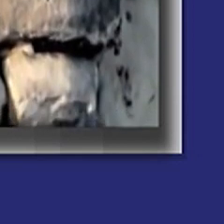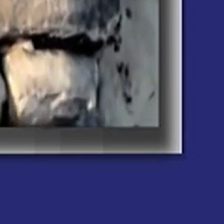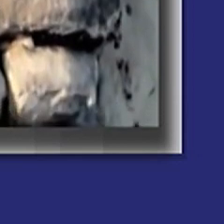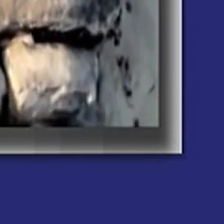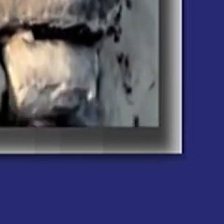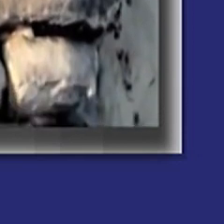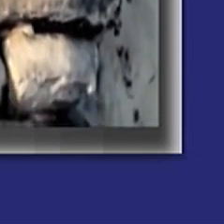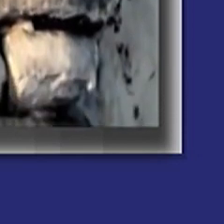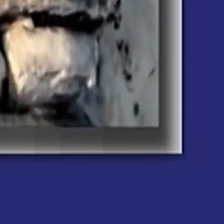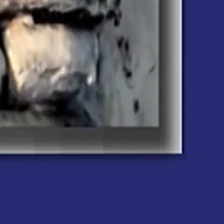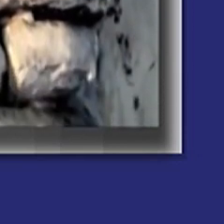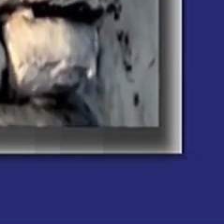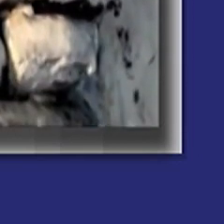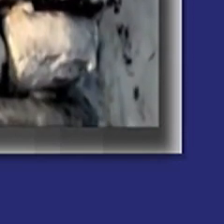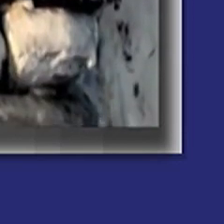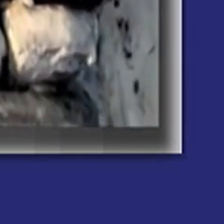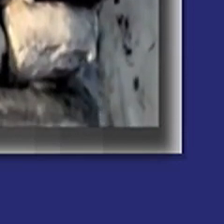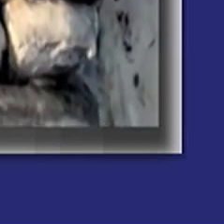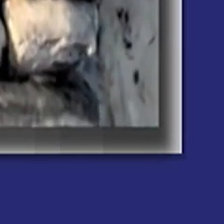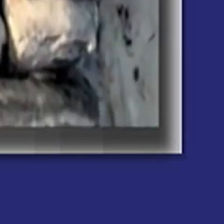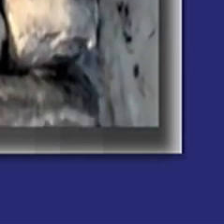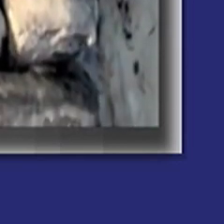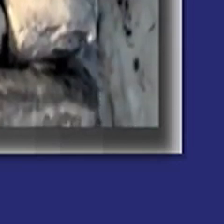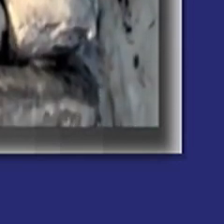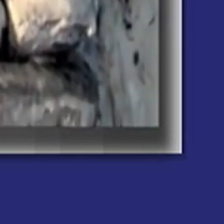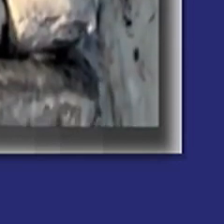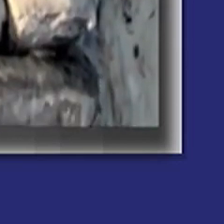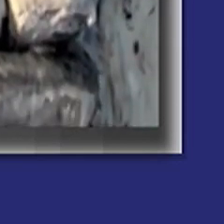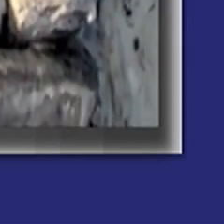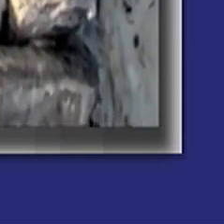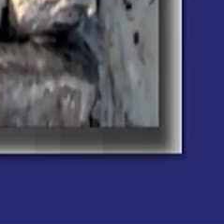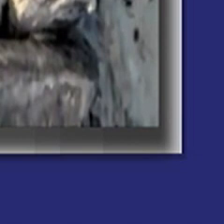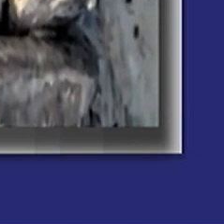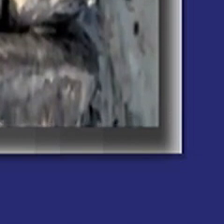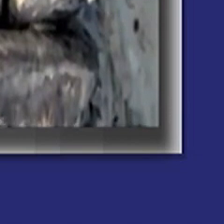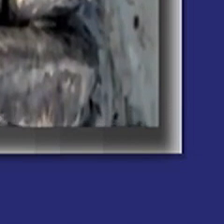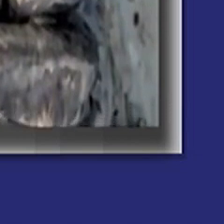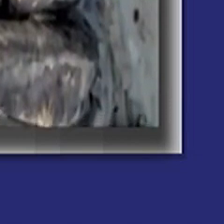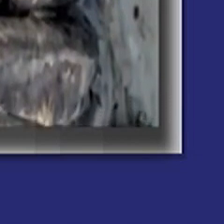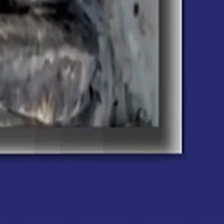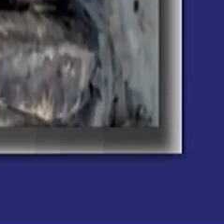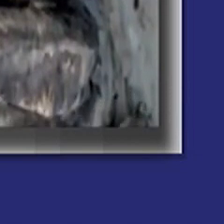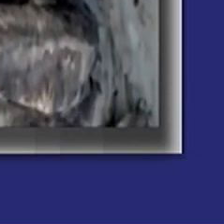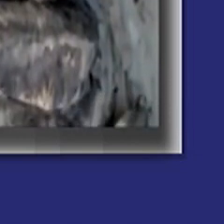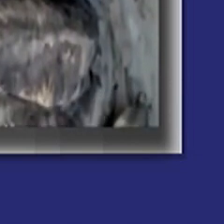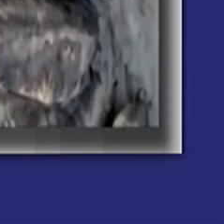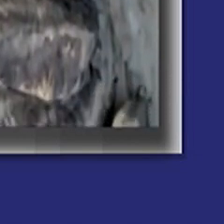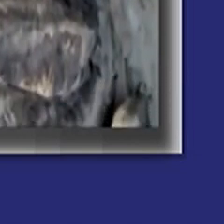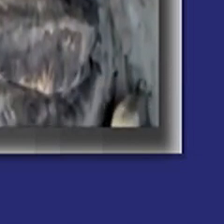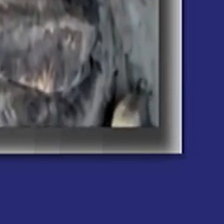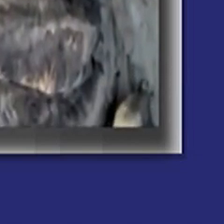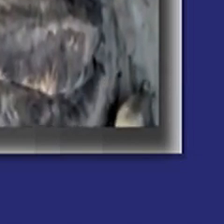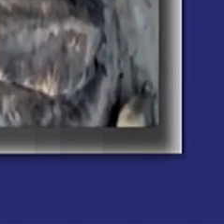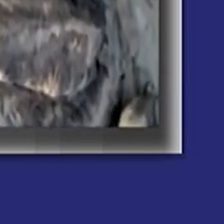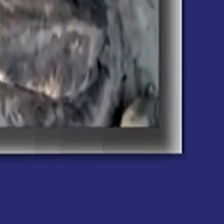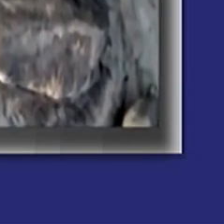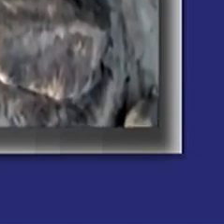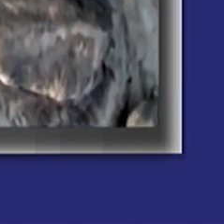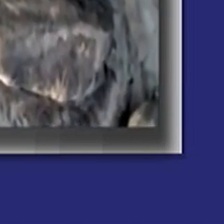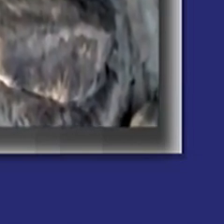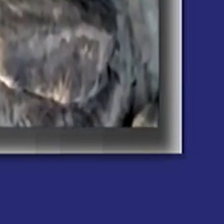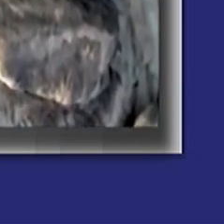América del Sur en tiempos precolombinos y coloniales. Si bien estos grabados rupestres se han